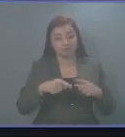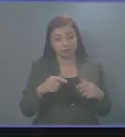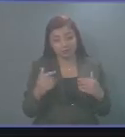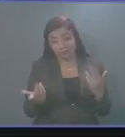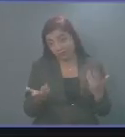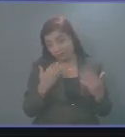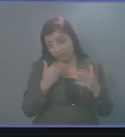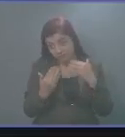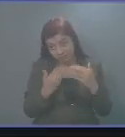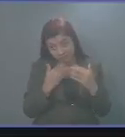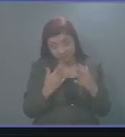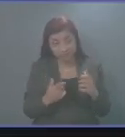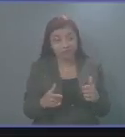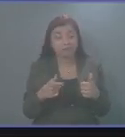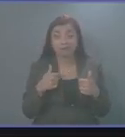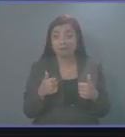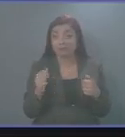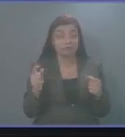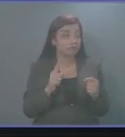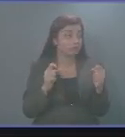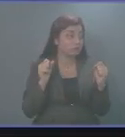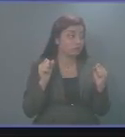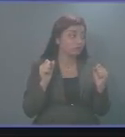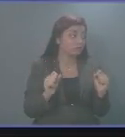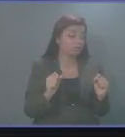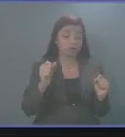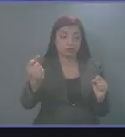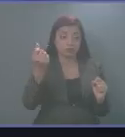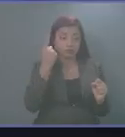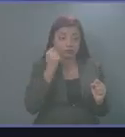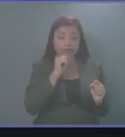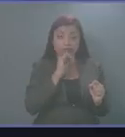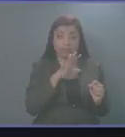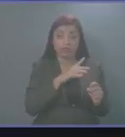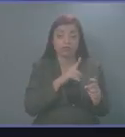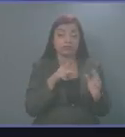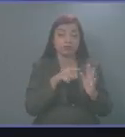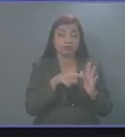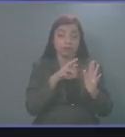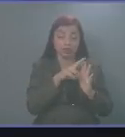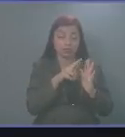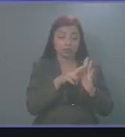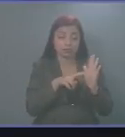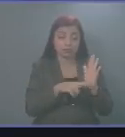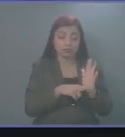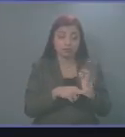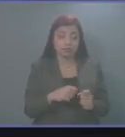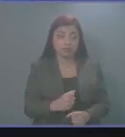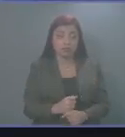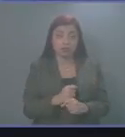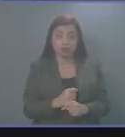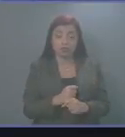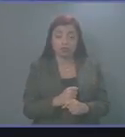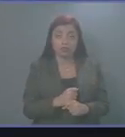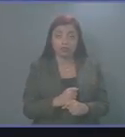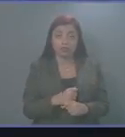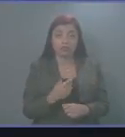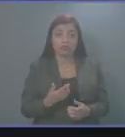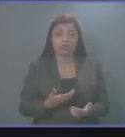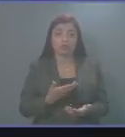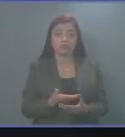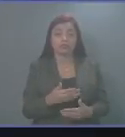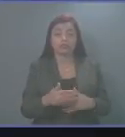si bien no puede negarse que en el registro de garantías mobiliarias